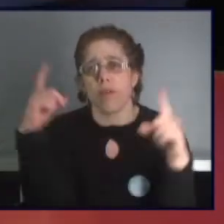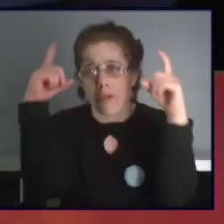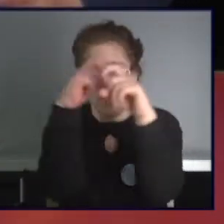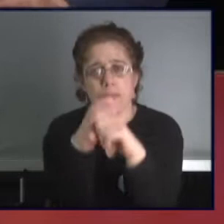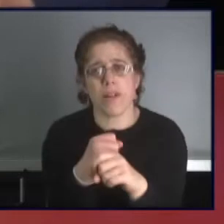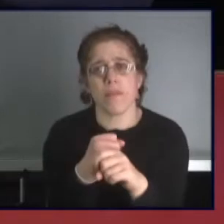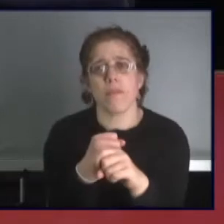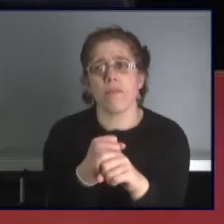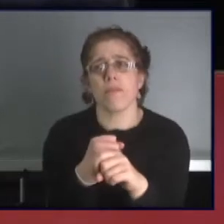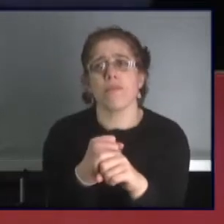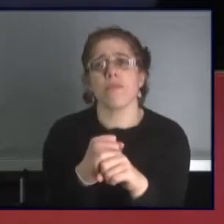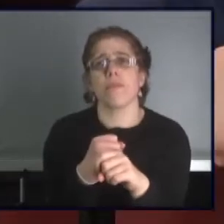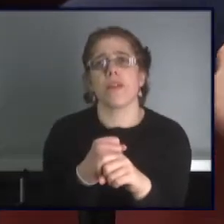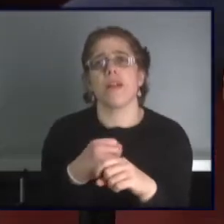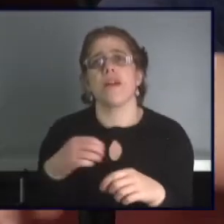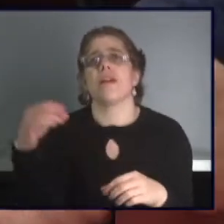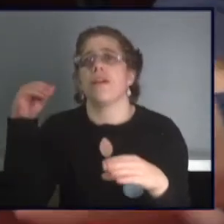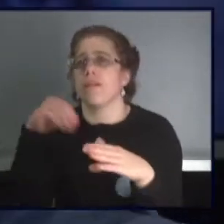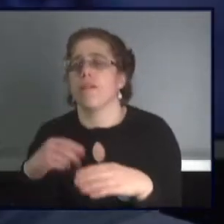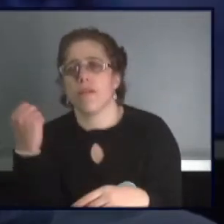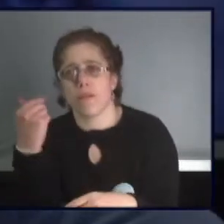los problemas salariales